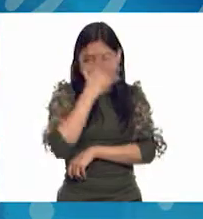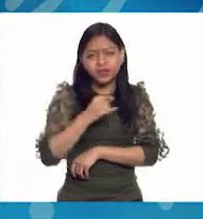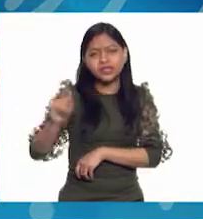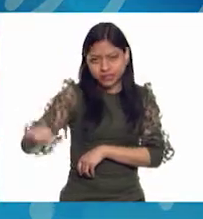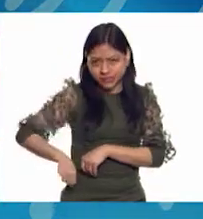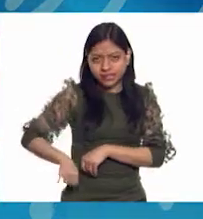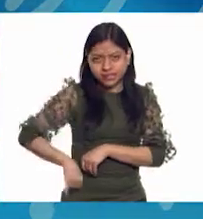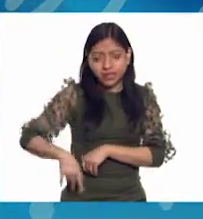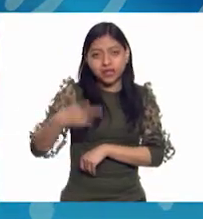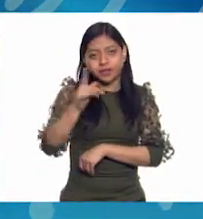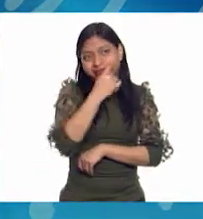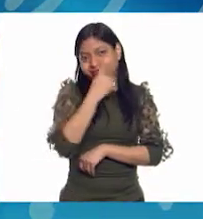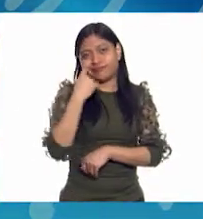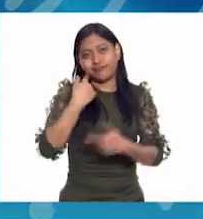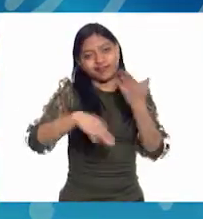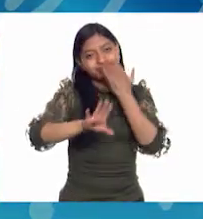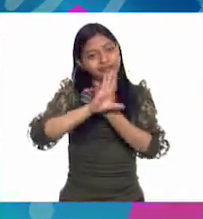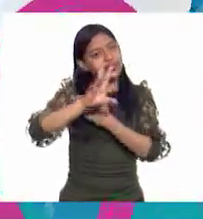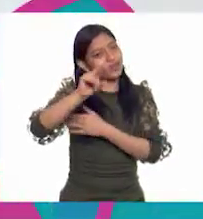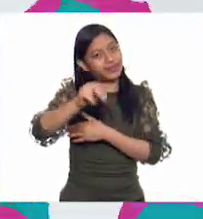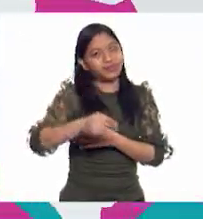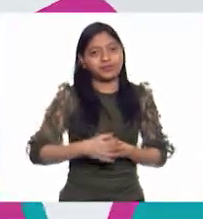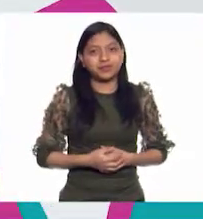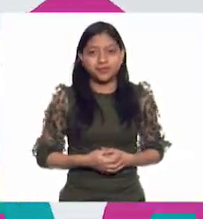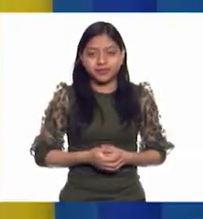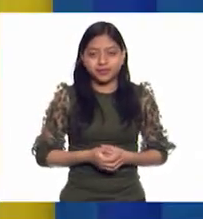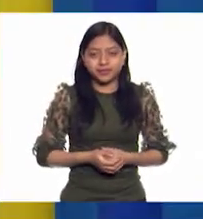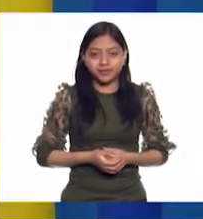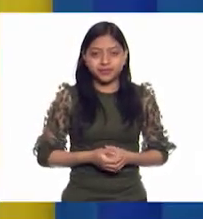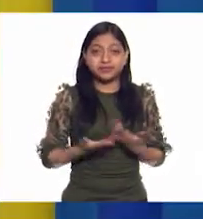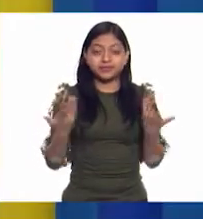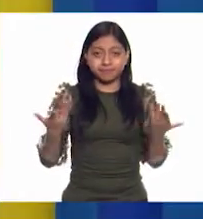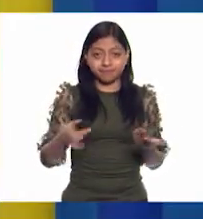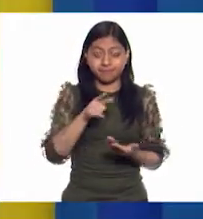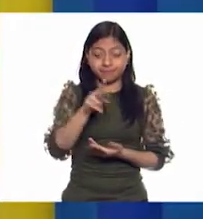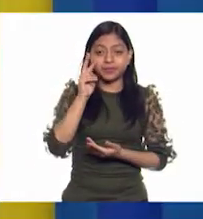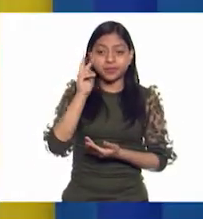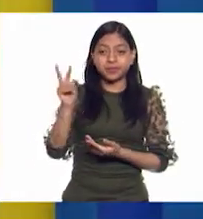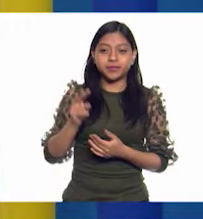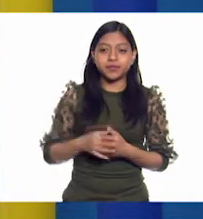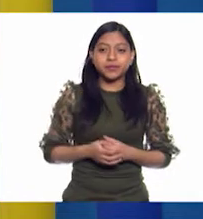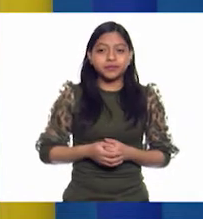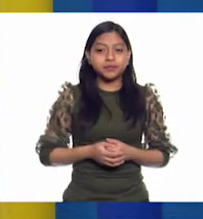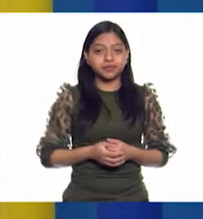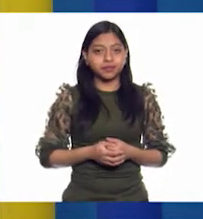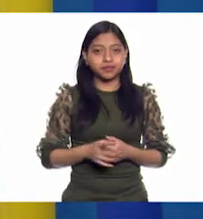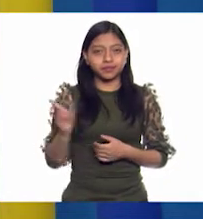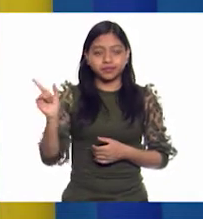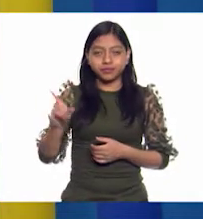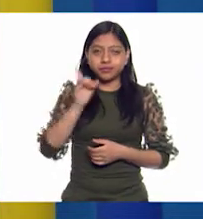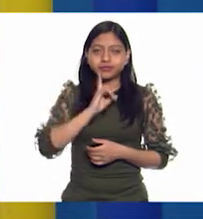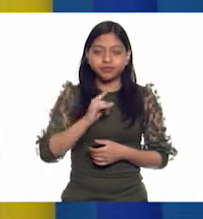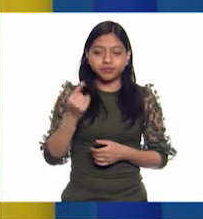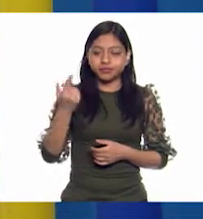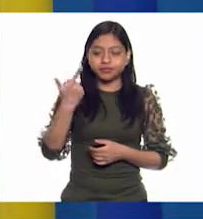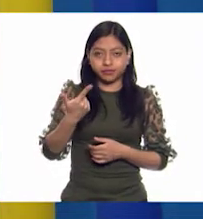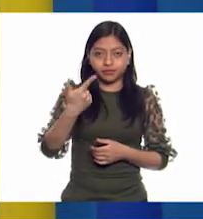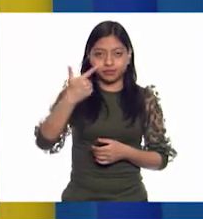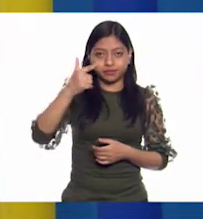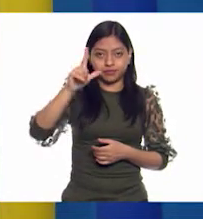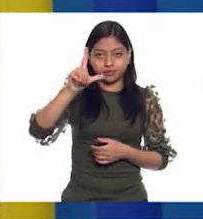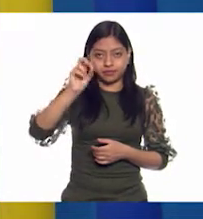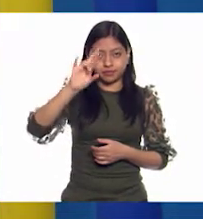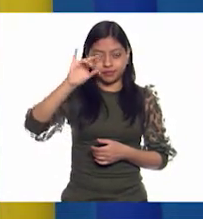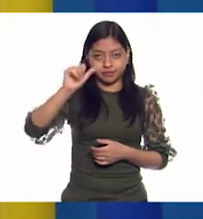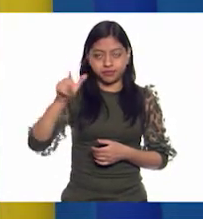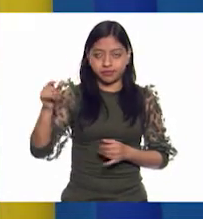como un eclipse, pues nos vayamos a hacer daño a la retina. Como se observaron, Gloria Delgado y Glada, del Instituto